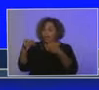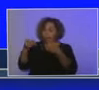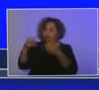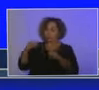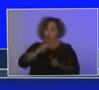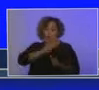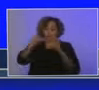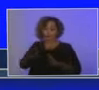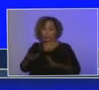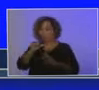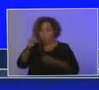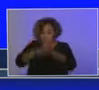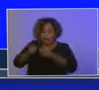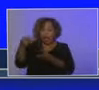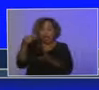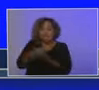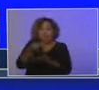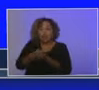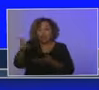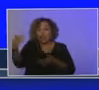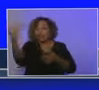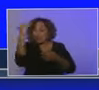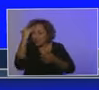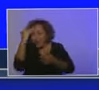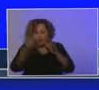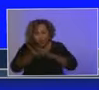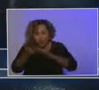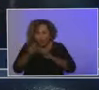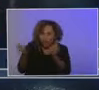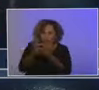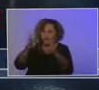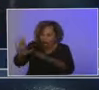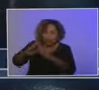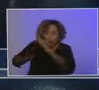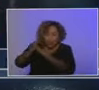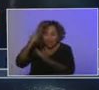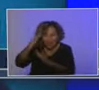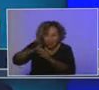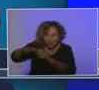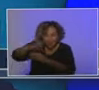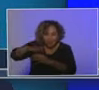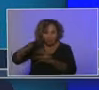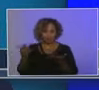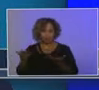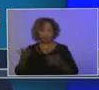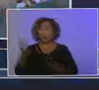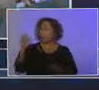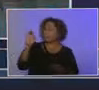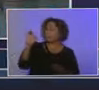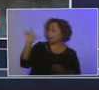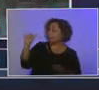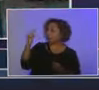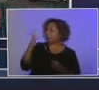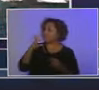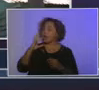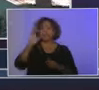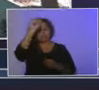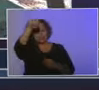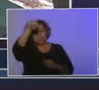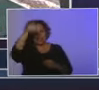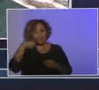que pudieran manejar estos fondos, ya que tienen, o sea, corren la operación completa. Bárbara, ¿quieres incorporarte? ¿Tienes preguntas?